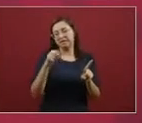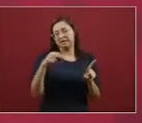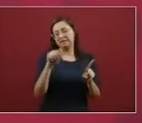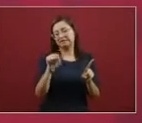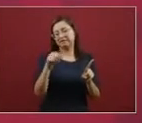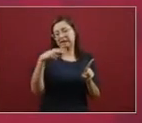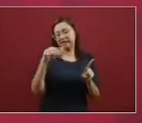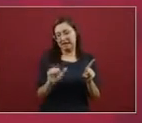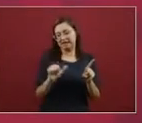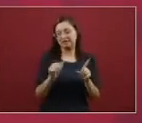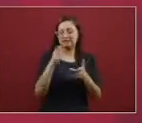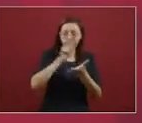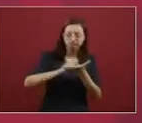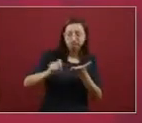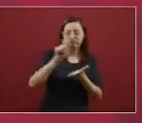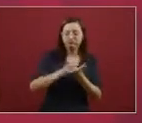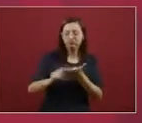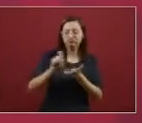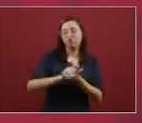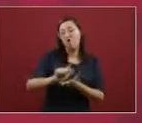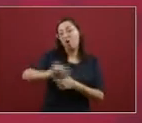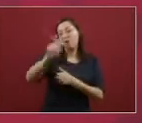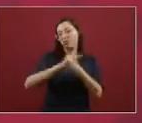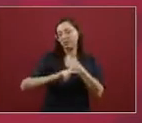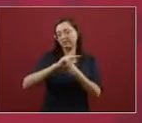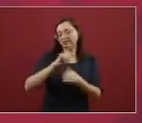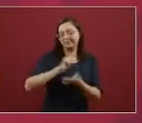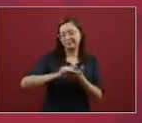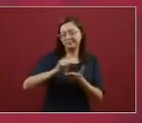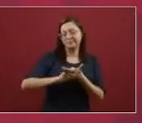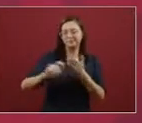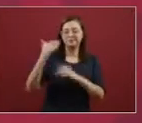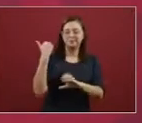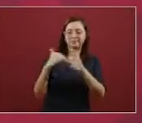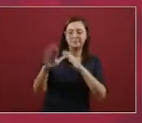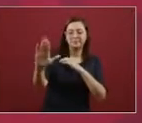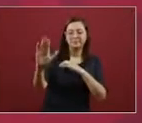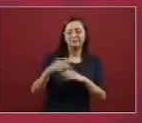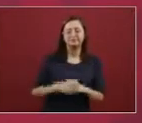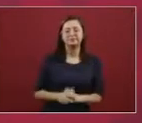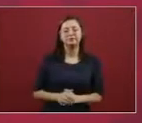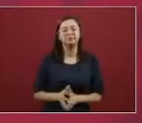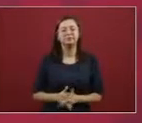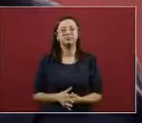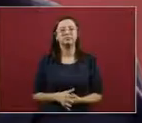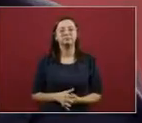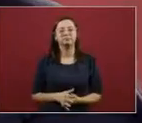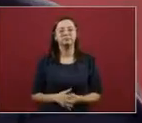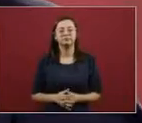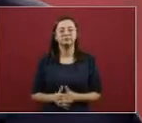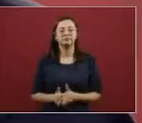después de qué por culpa de